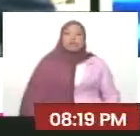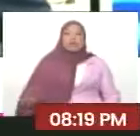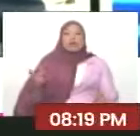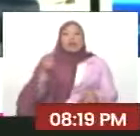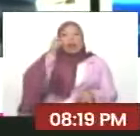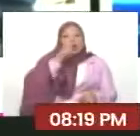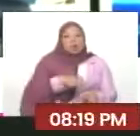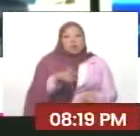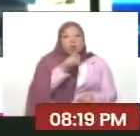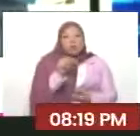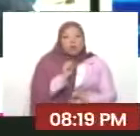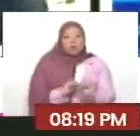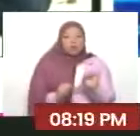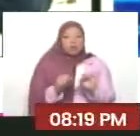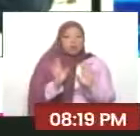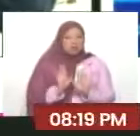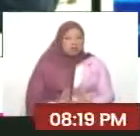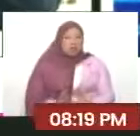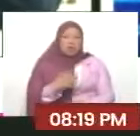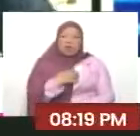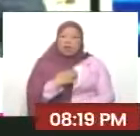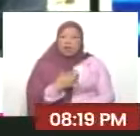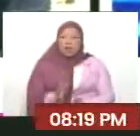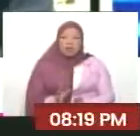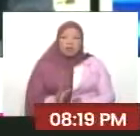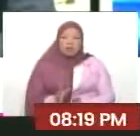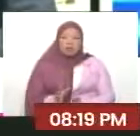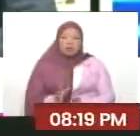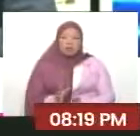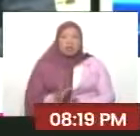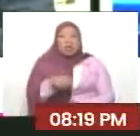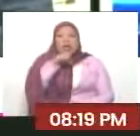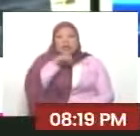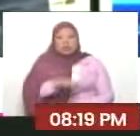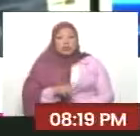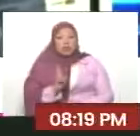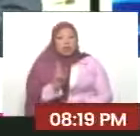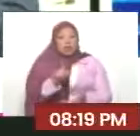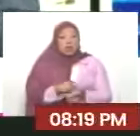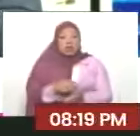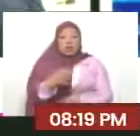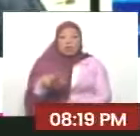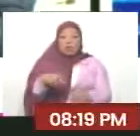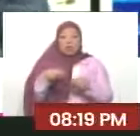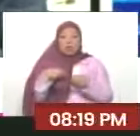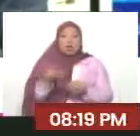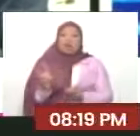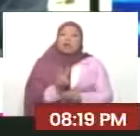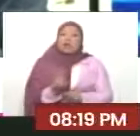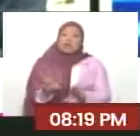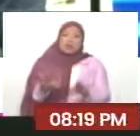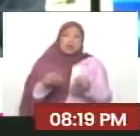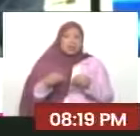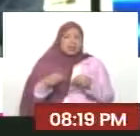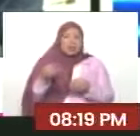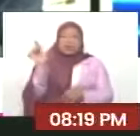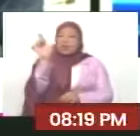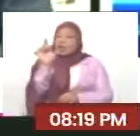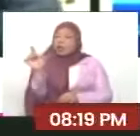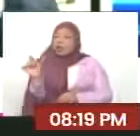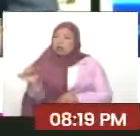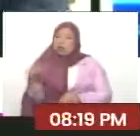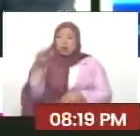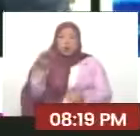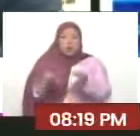rechazó y además fijó la posición histórica que Venezuela no reconoce a la Corte Internacional